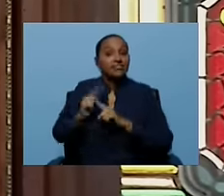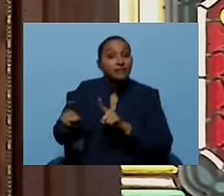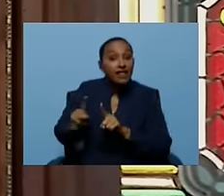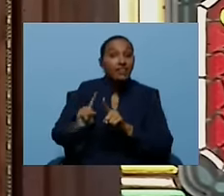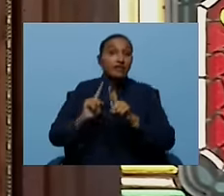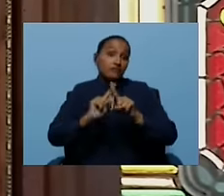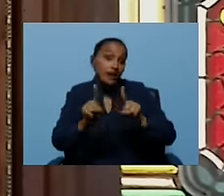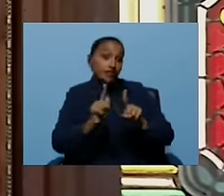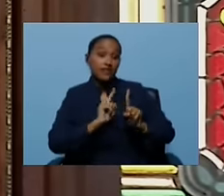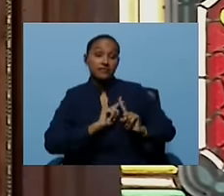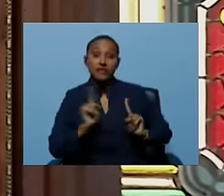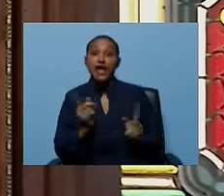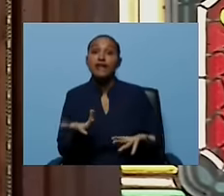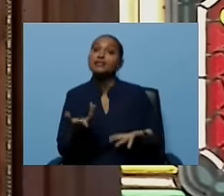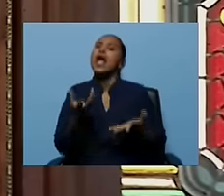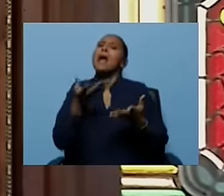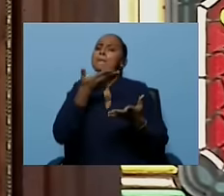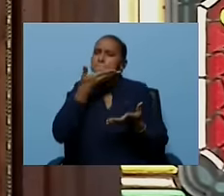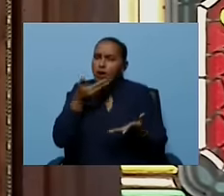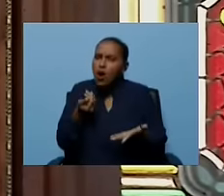libro.